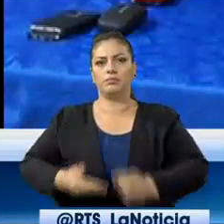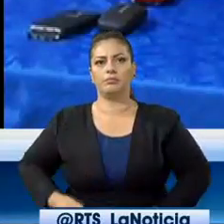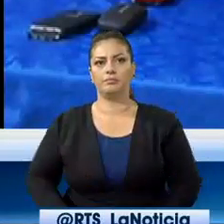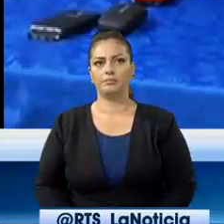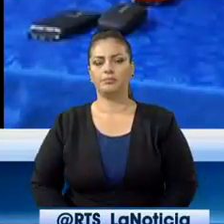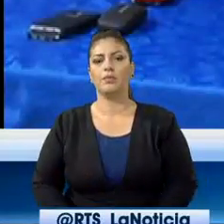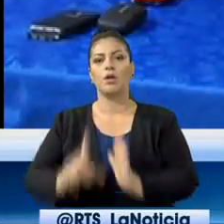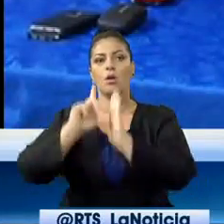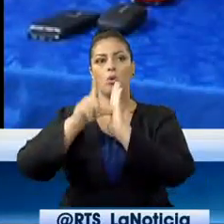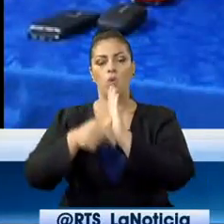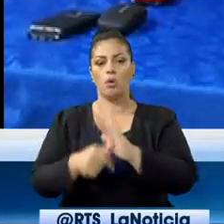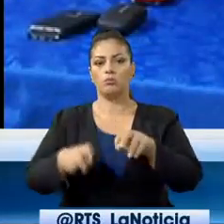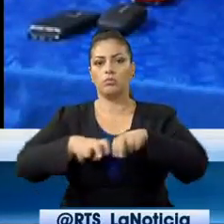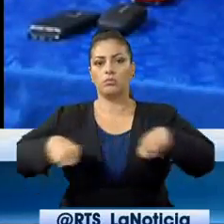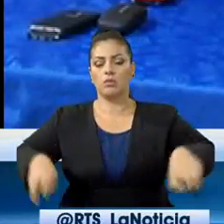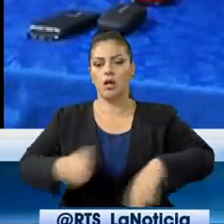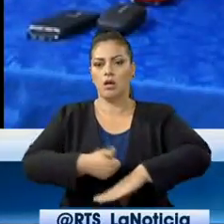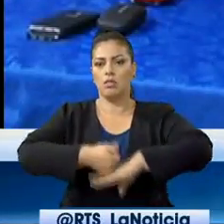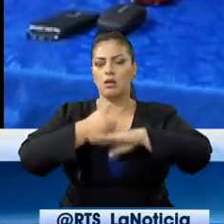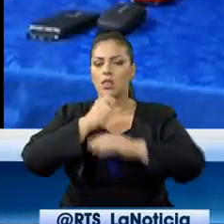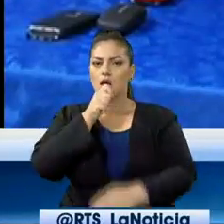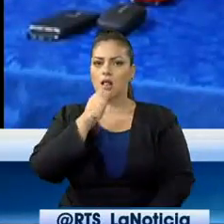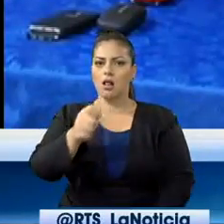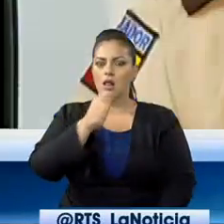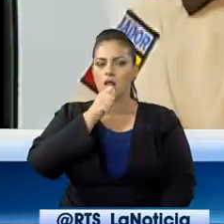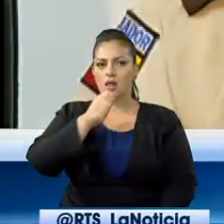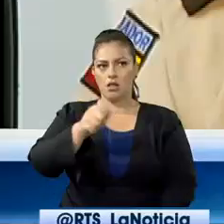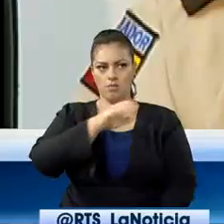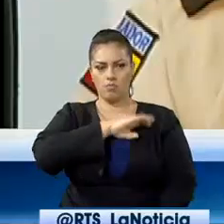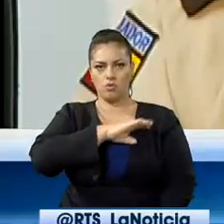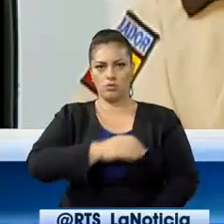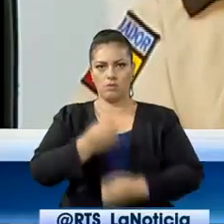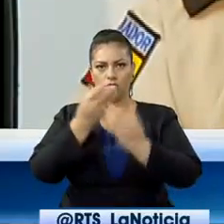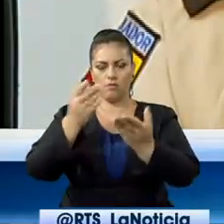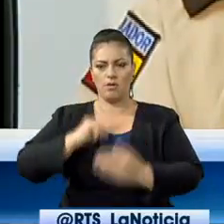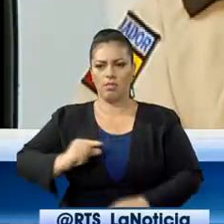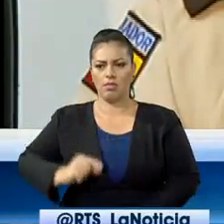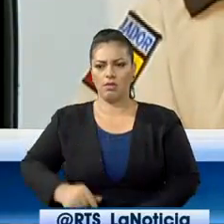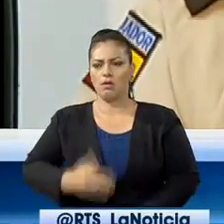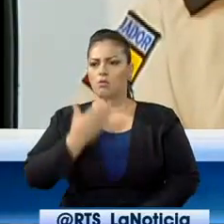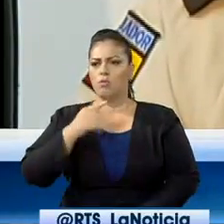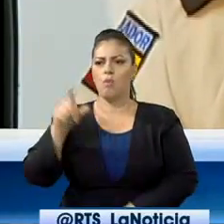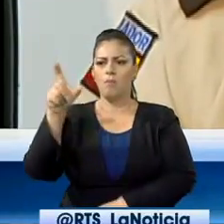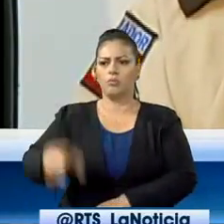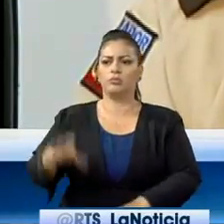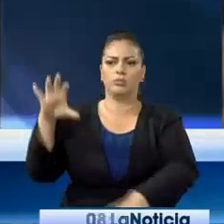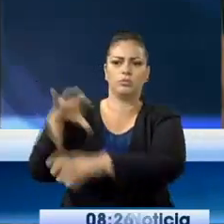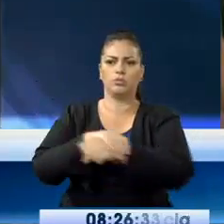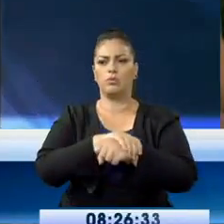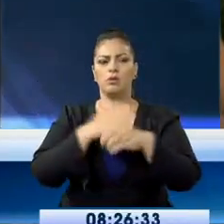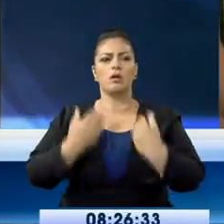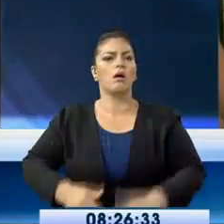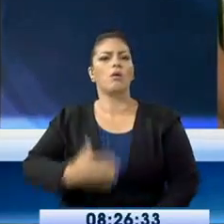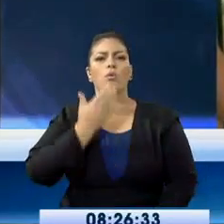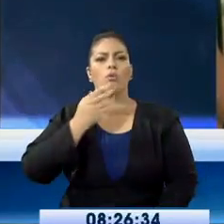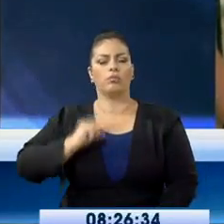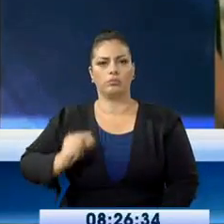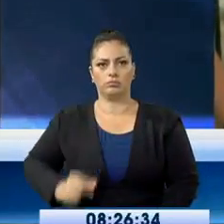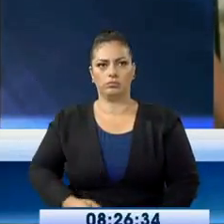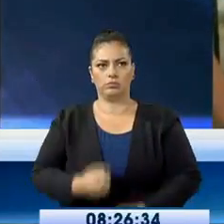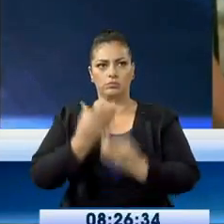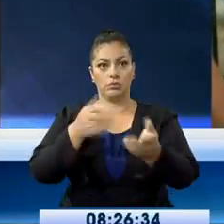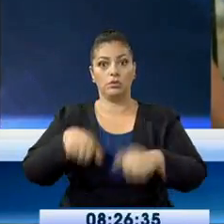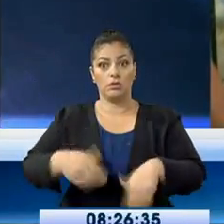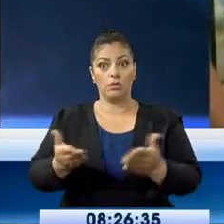Luego, en rueda de prensa, las autoridades policiales ofrecieron detalles de cómo se logró esta captura, que se llevó a cabo en el Guasmo Sur